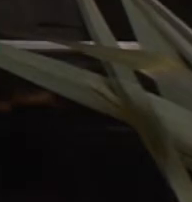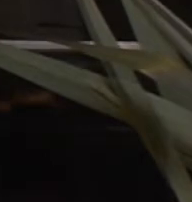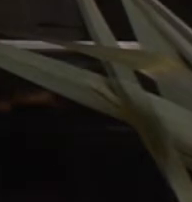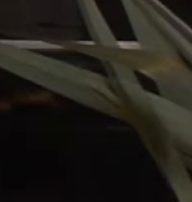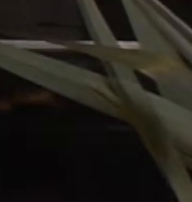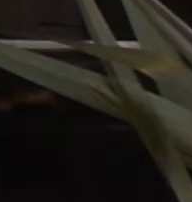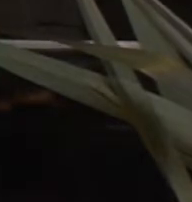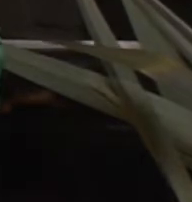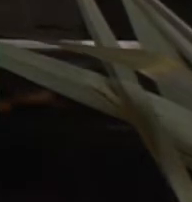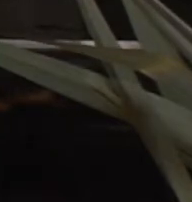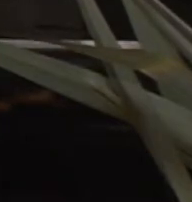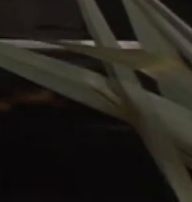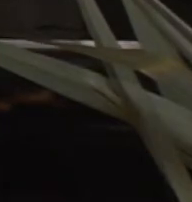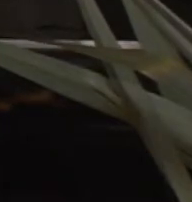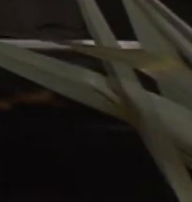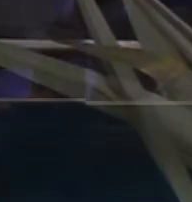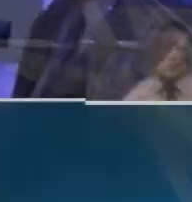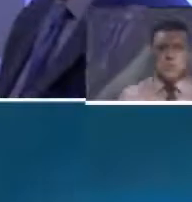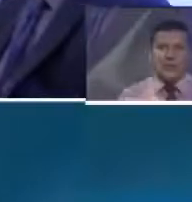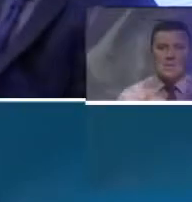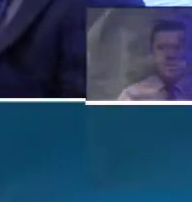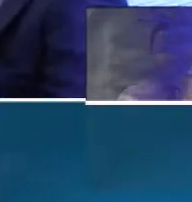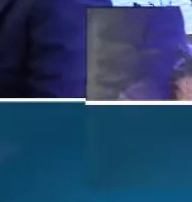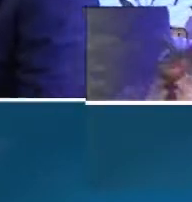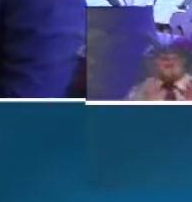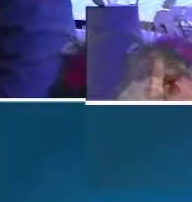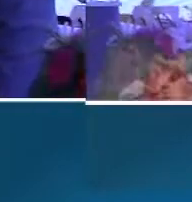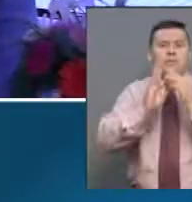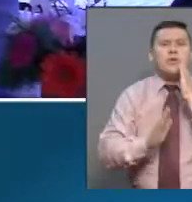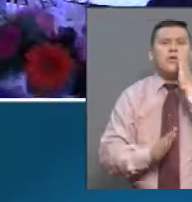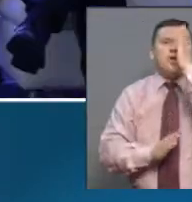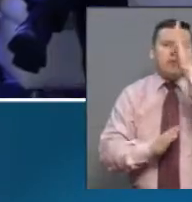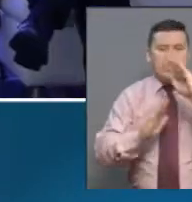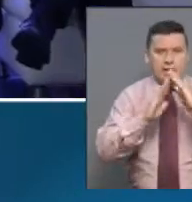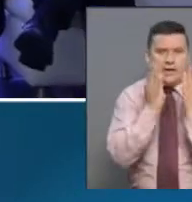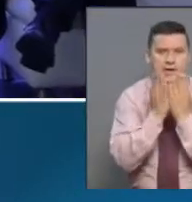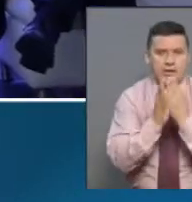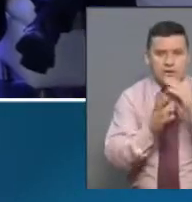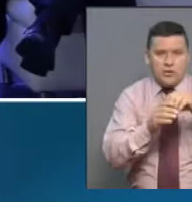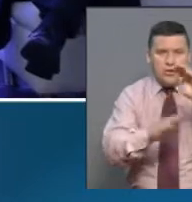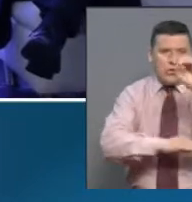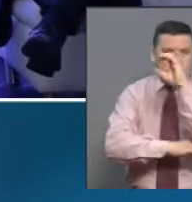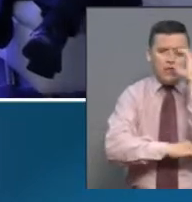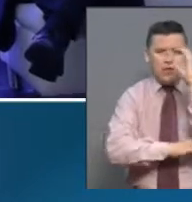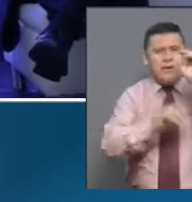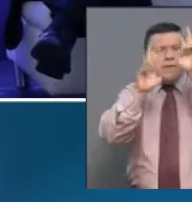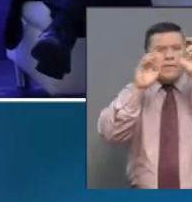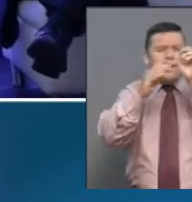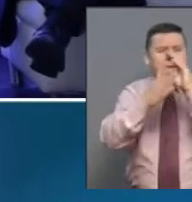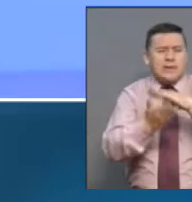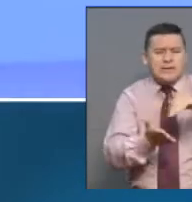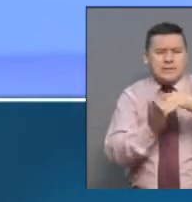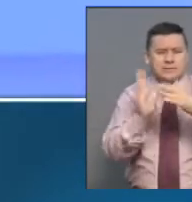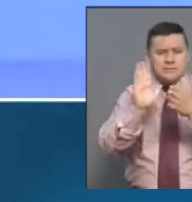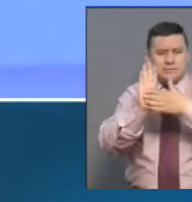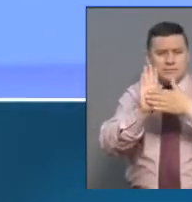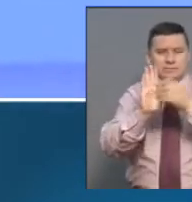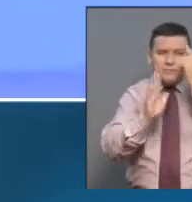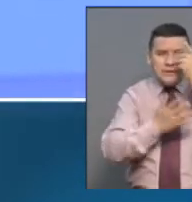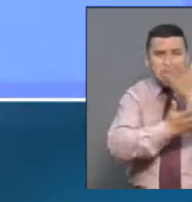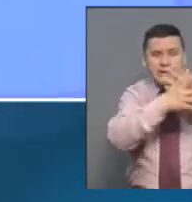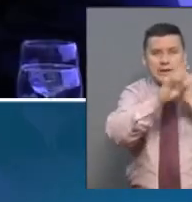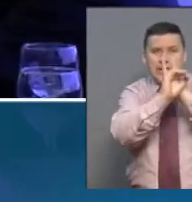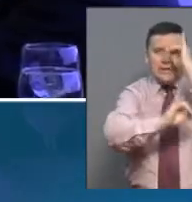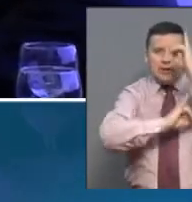oficiales. Estos son nuestros titulares. Presente y futuro de la educación en Colombia. Tema central del simposio